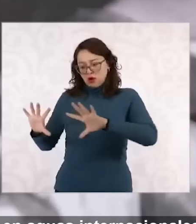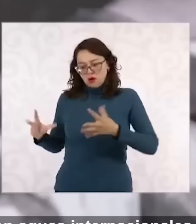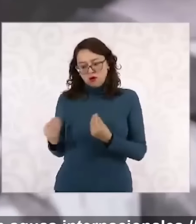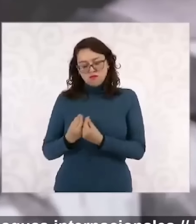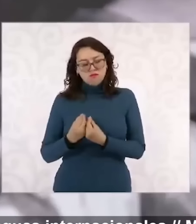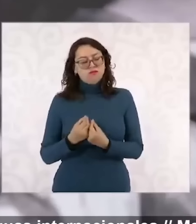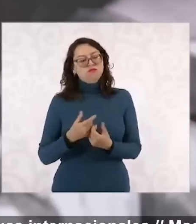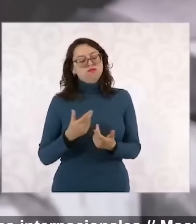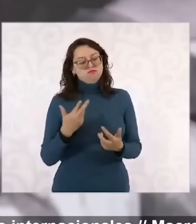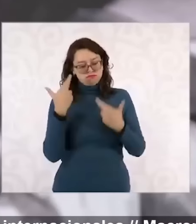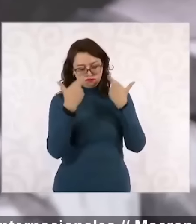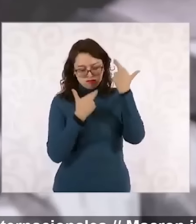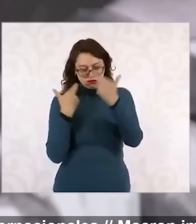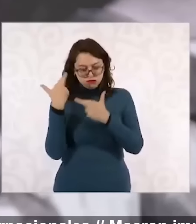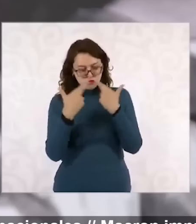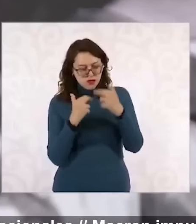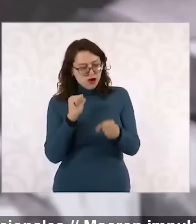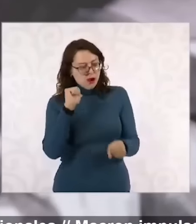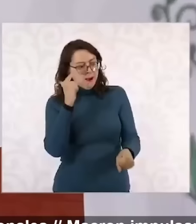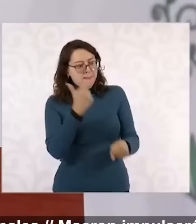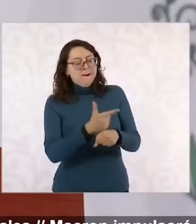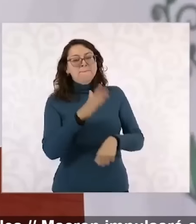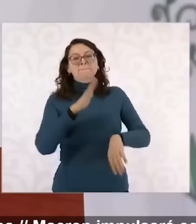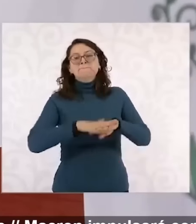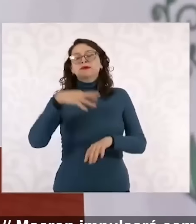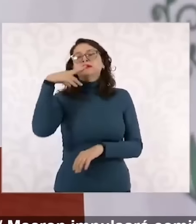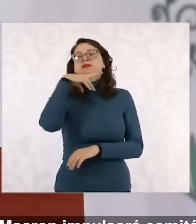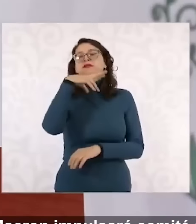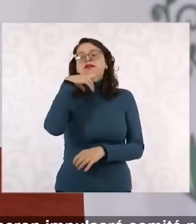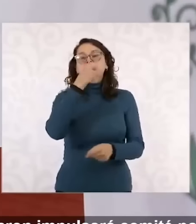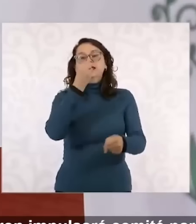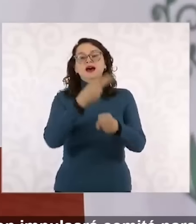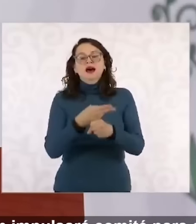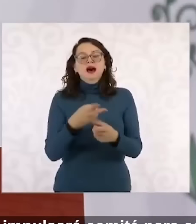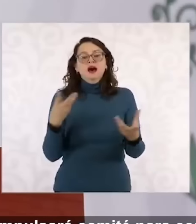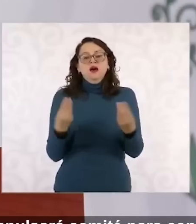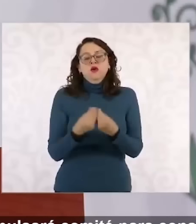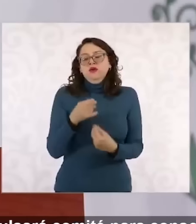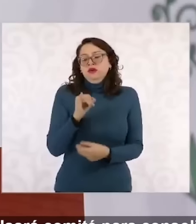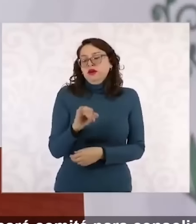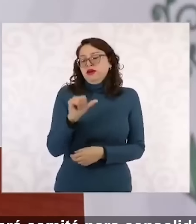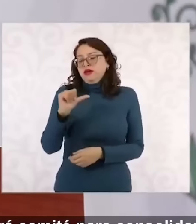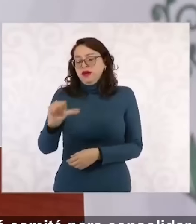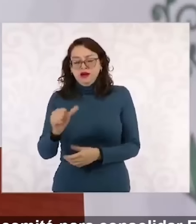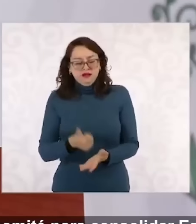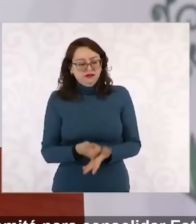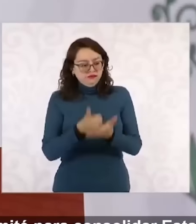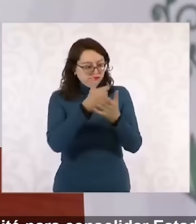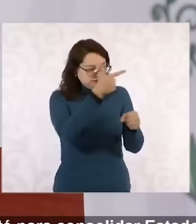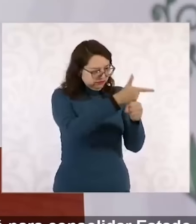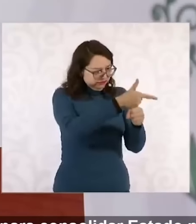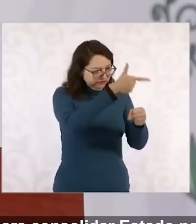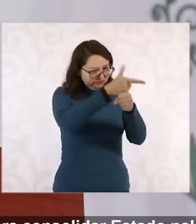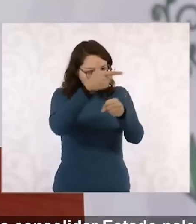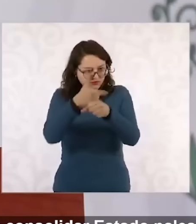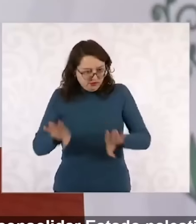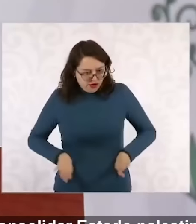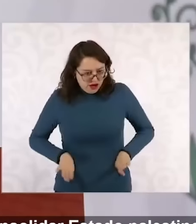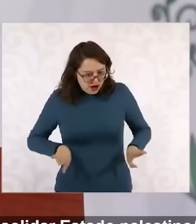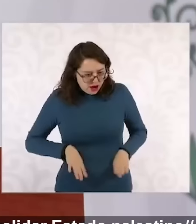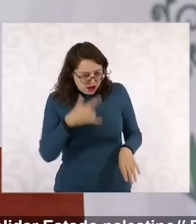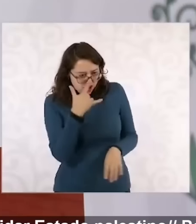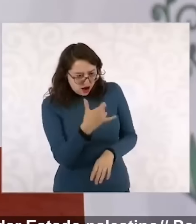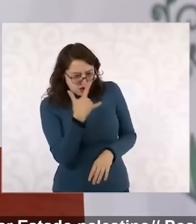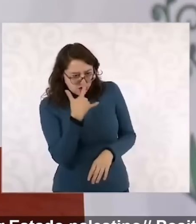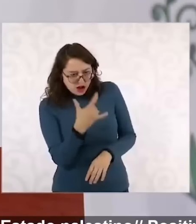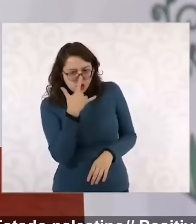de detección temprana, modelos predictivos basados en inteligencia artificial y nuevas tipologías sectoriales para identificar conductas inusuales